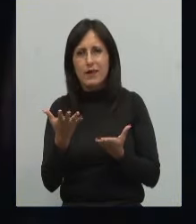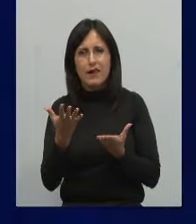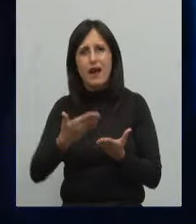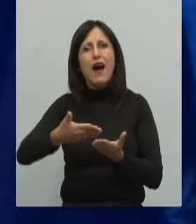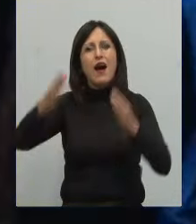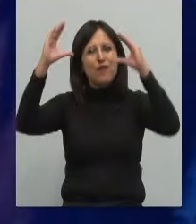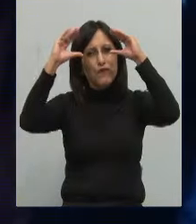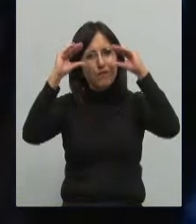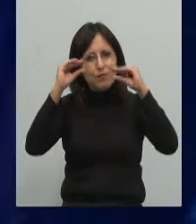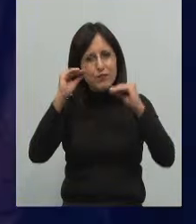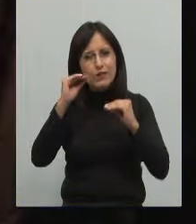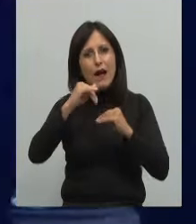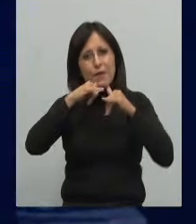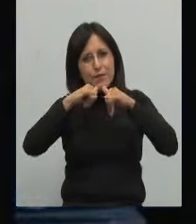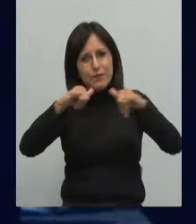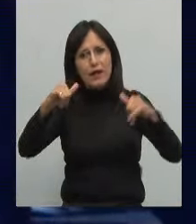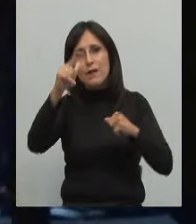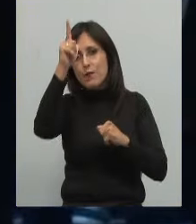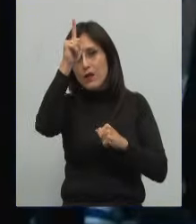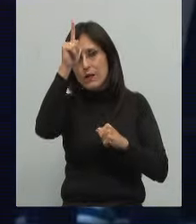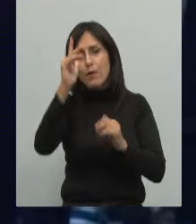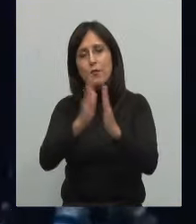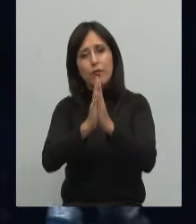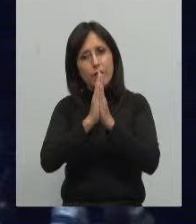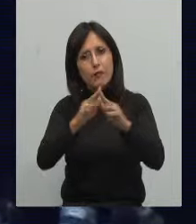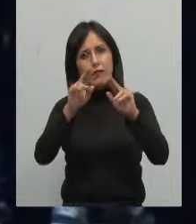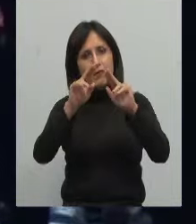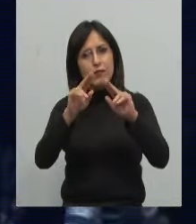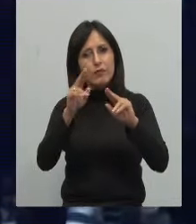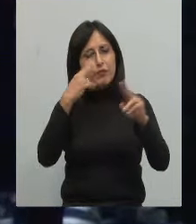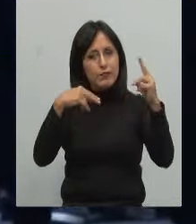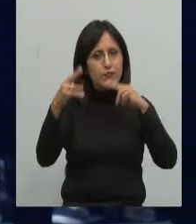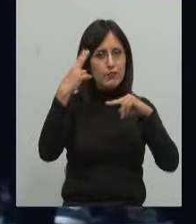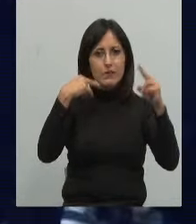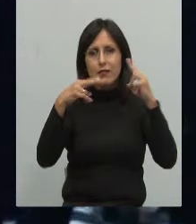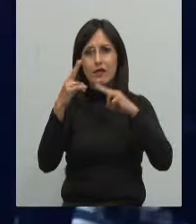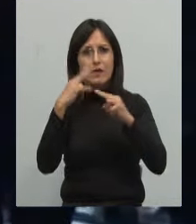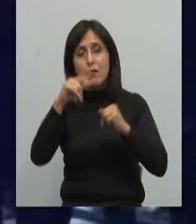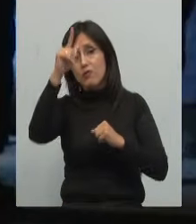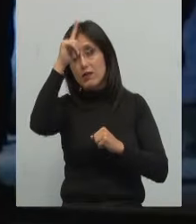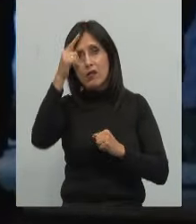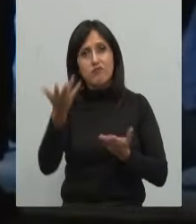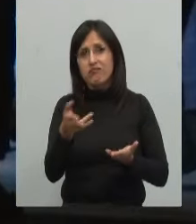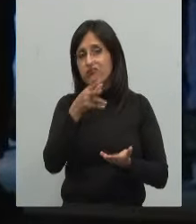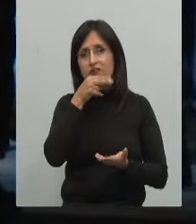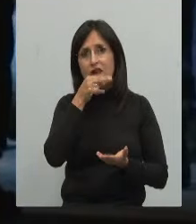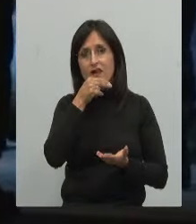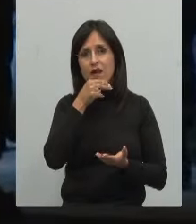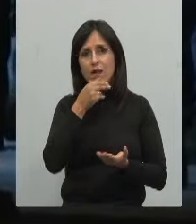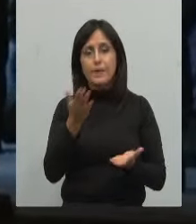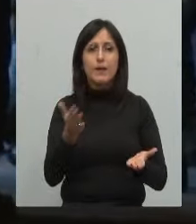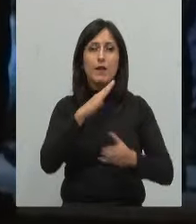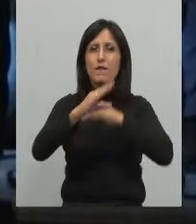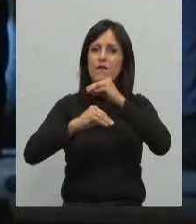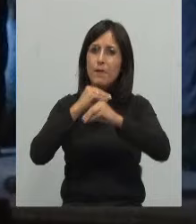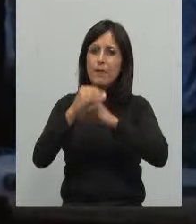lo tuvimos que actuar más por voluntad propia, digamos, entre la familia, porque recién a las